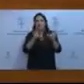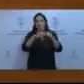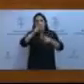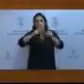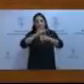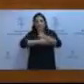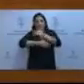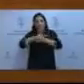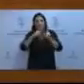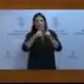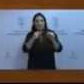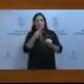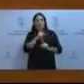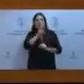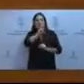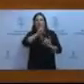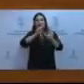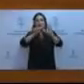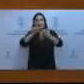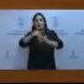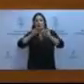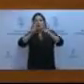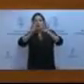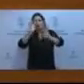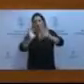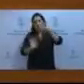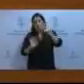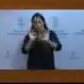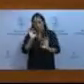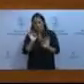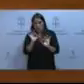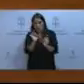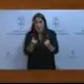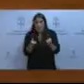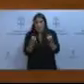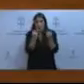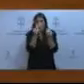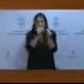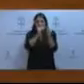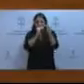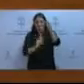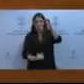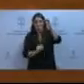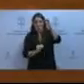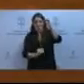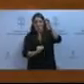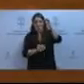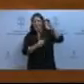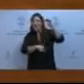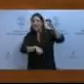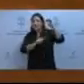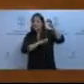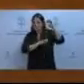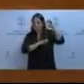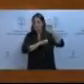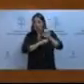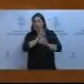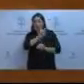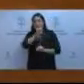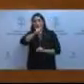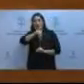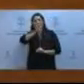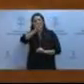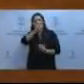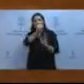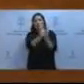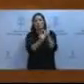en Asturias es del 26,8%. Es la cifra más baja de España, 11,2 puntos por debajo